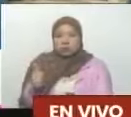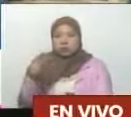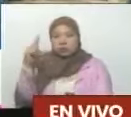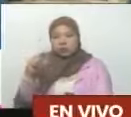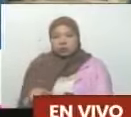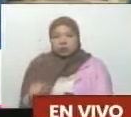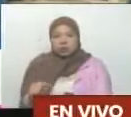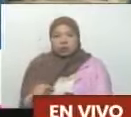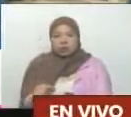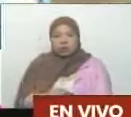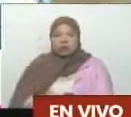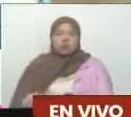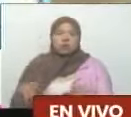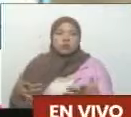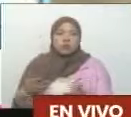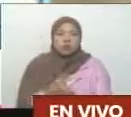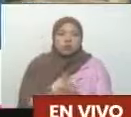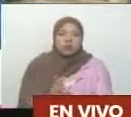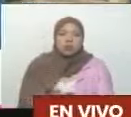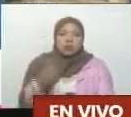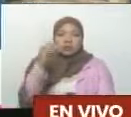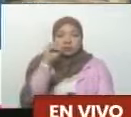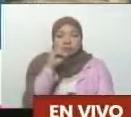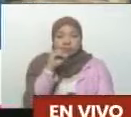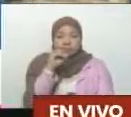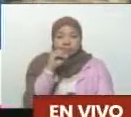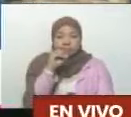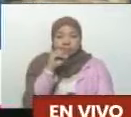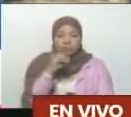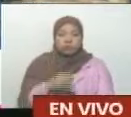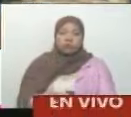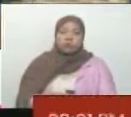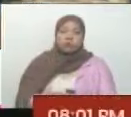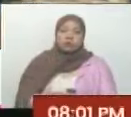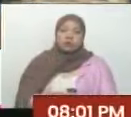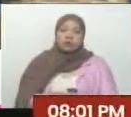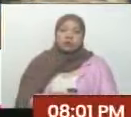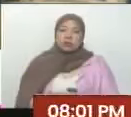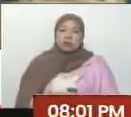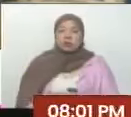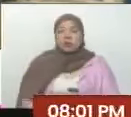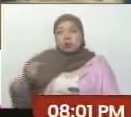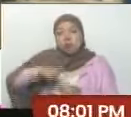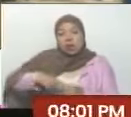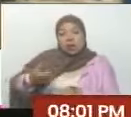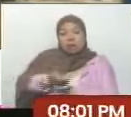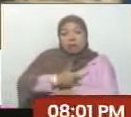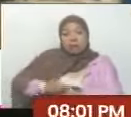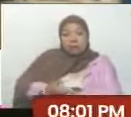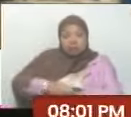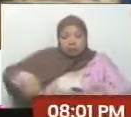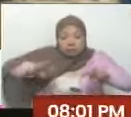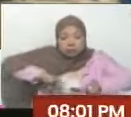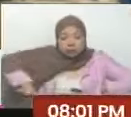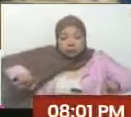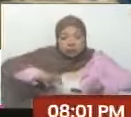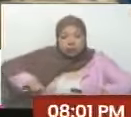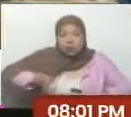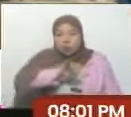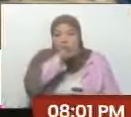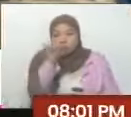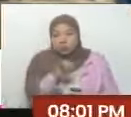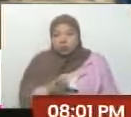era? Cero. Nos tuvimos que meter en esa gobernación, el Zulia, te lo puedo